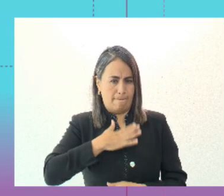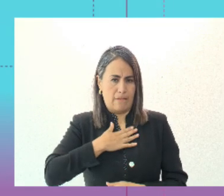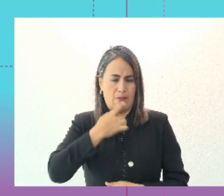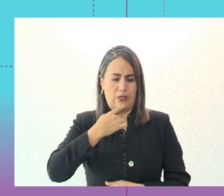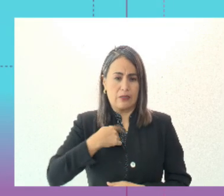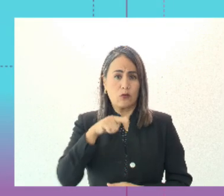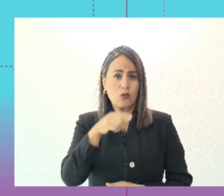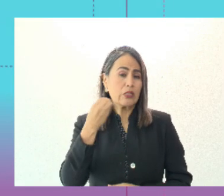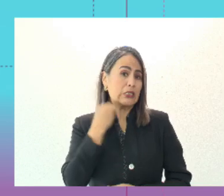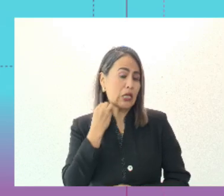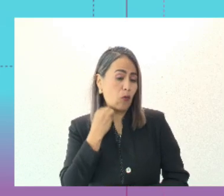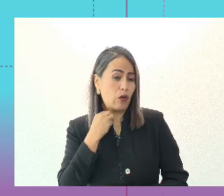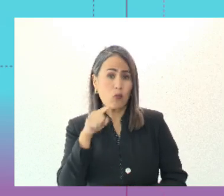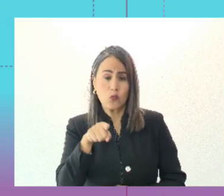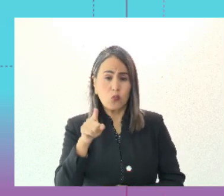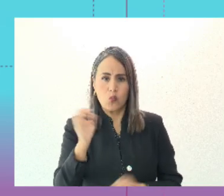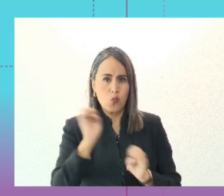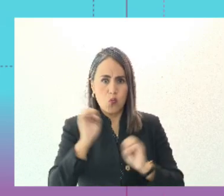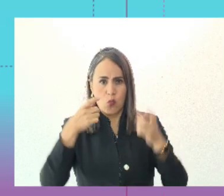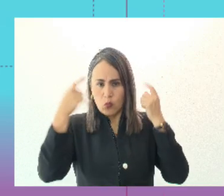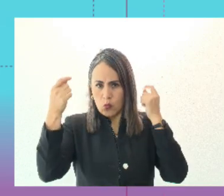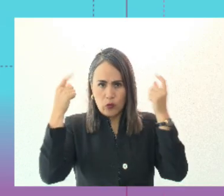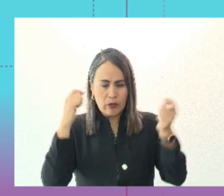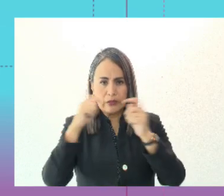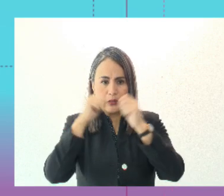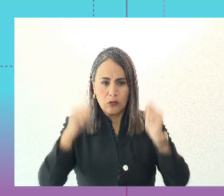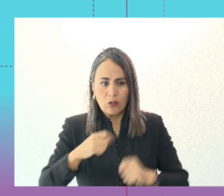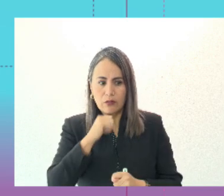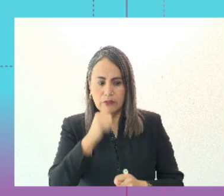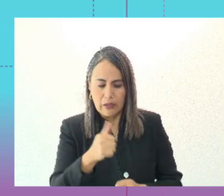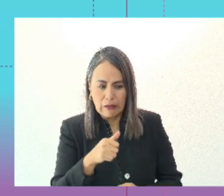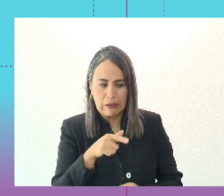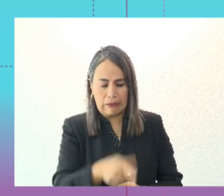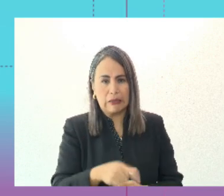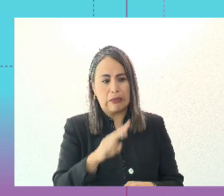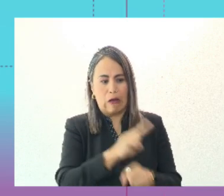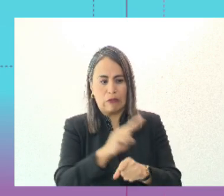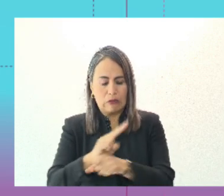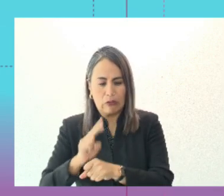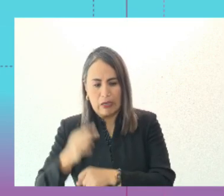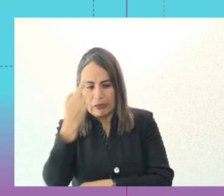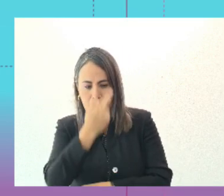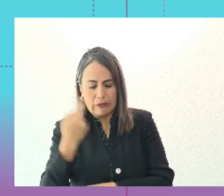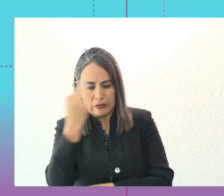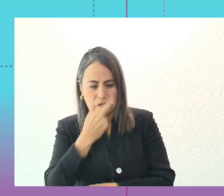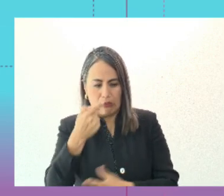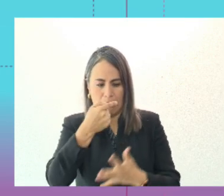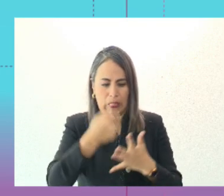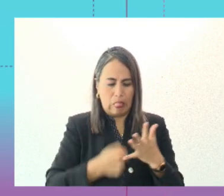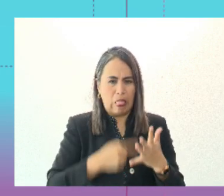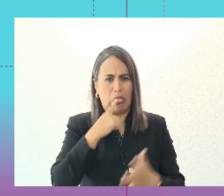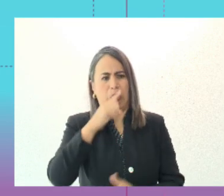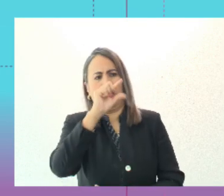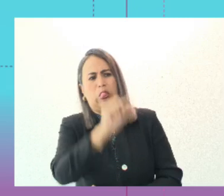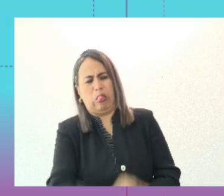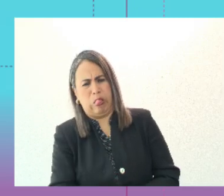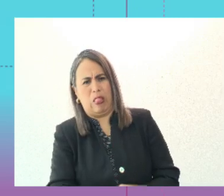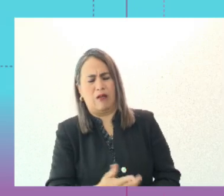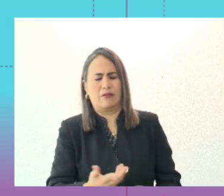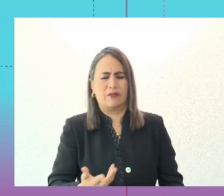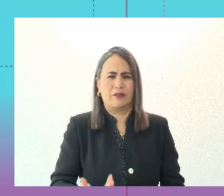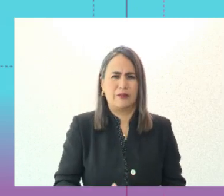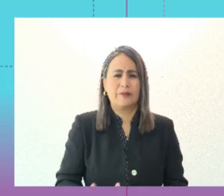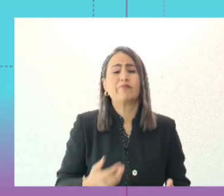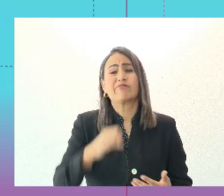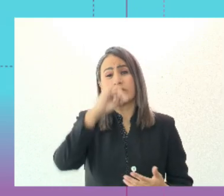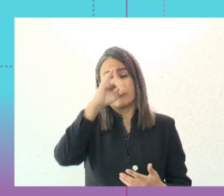auditoría. Y creo que me puse como, ¿no? Me sentí en mis años mozos de, ¿no?, litigante. Entonces, pues sí,